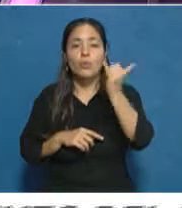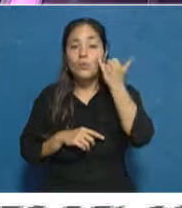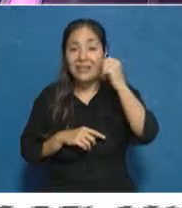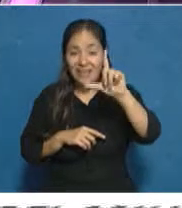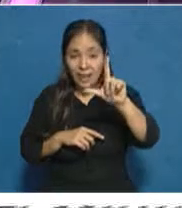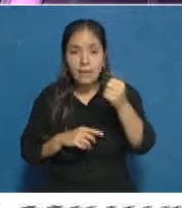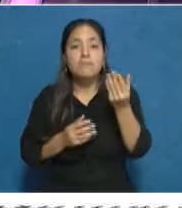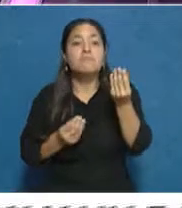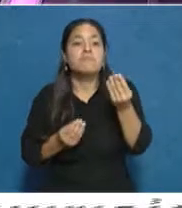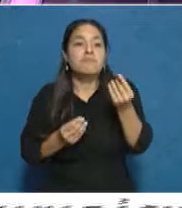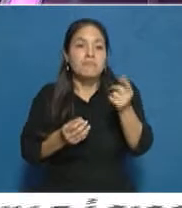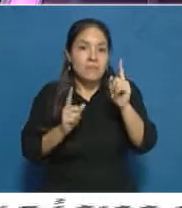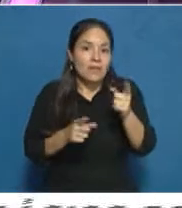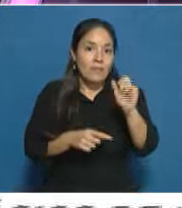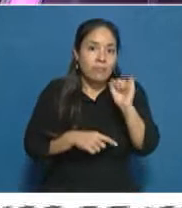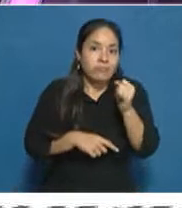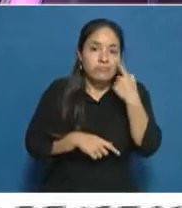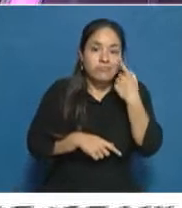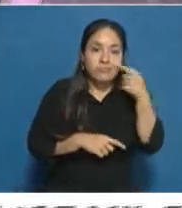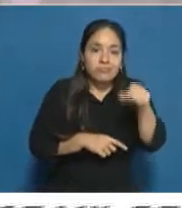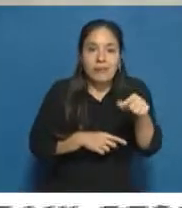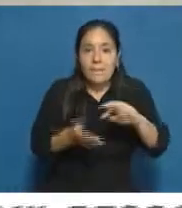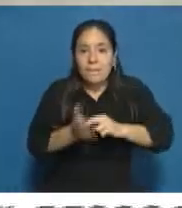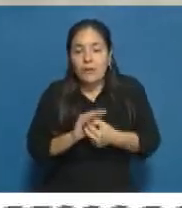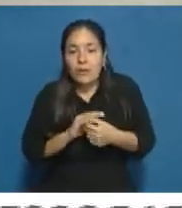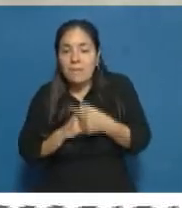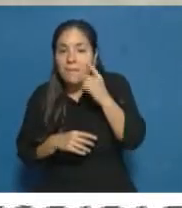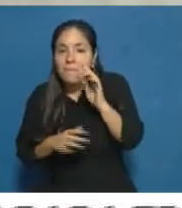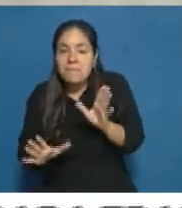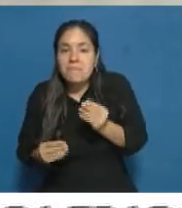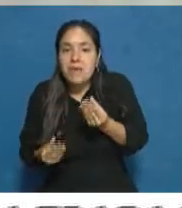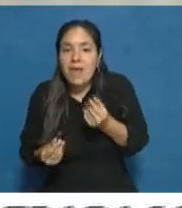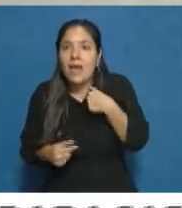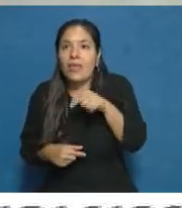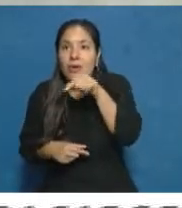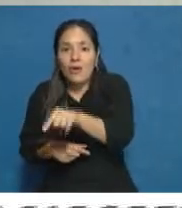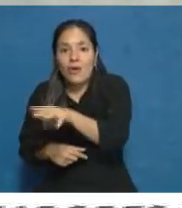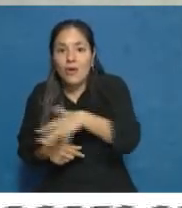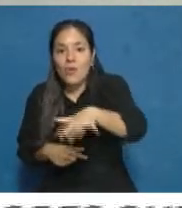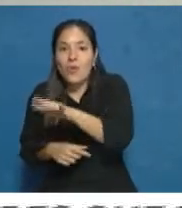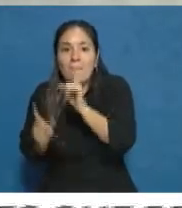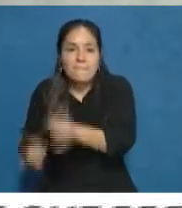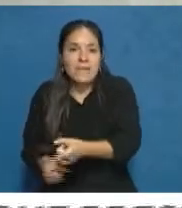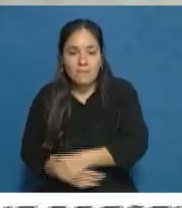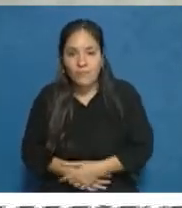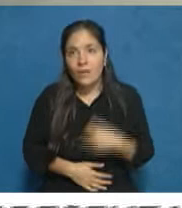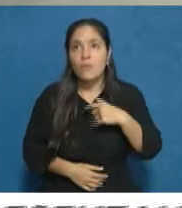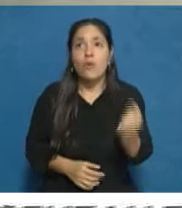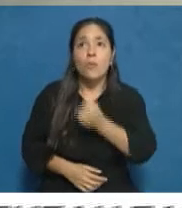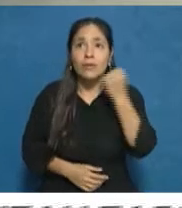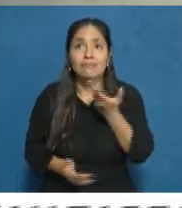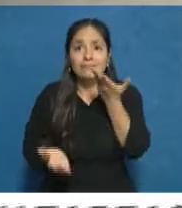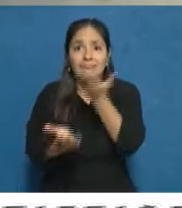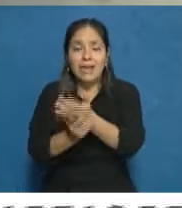autoridades sanitarias de Ucrania a la población civil? Que estén higienizados, sobre todo para evitar que